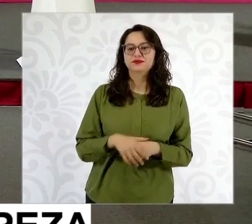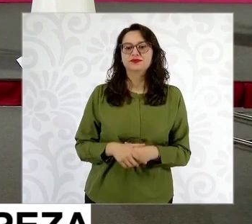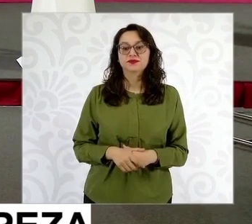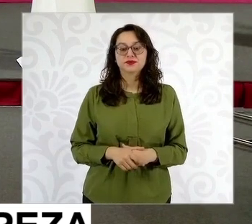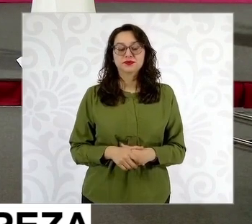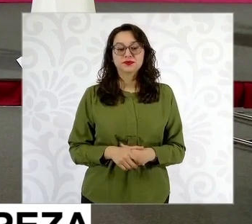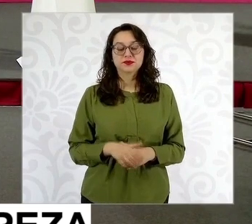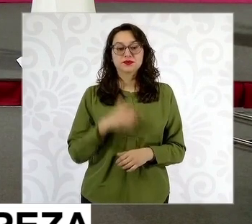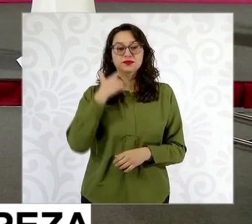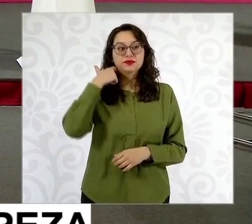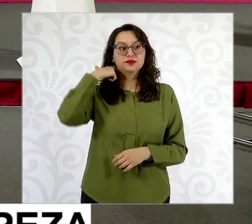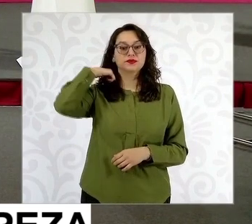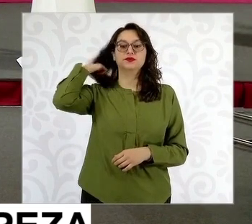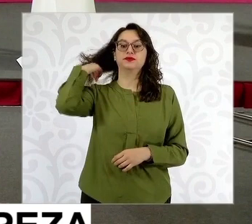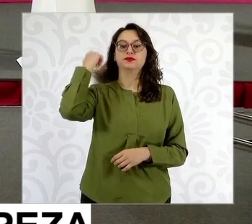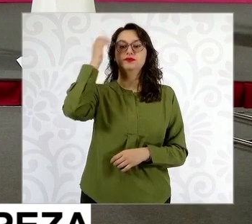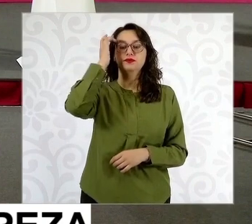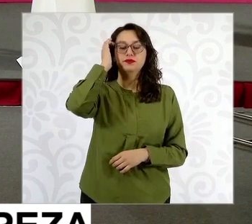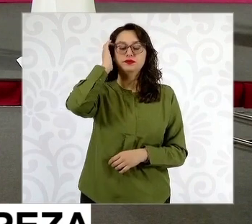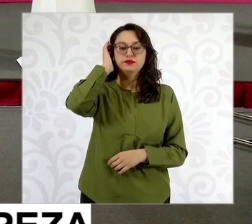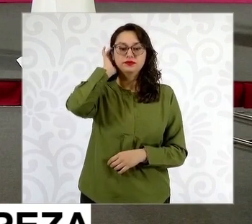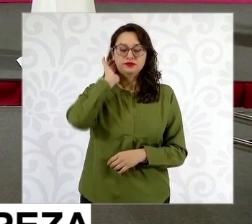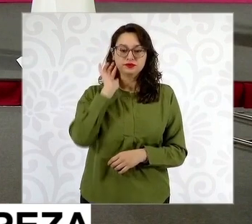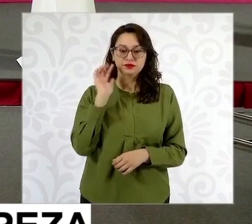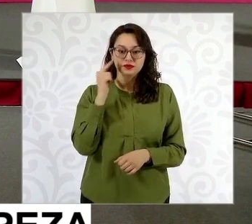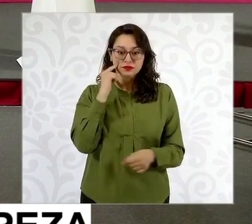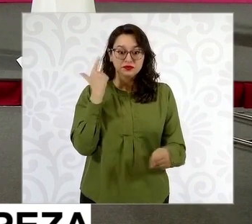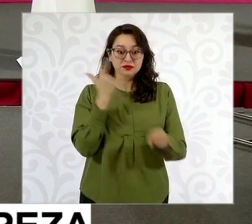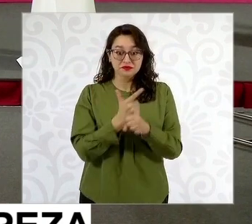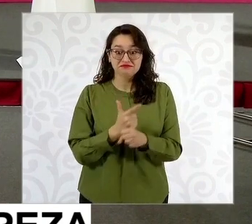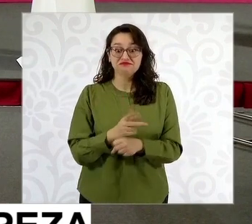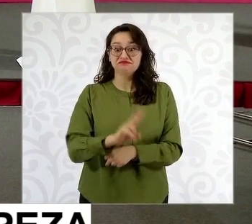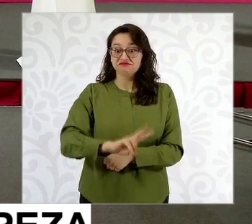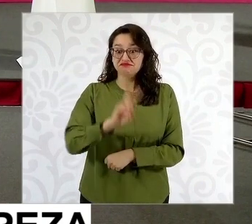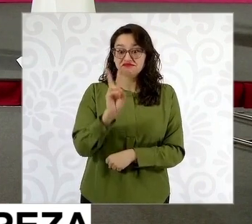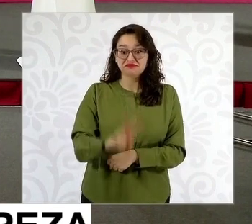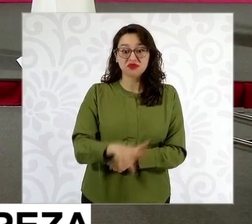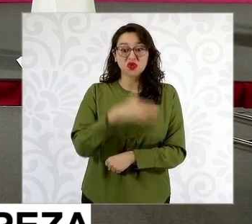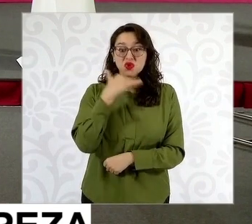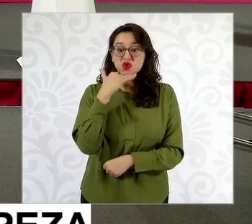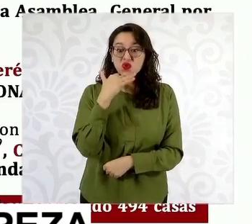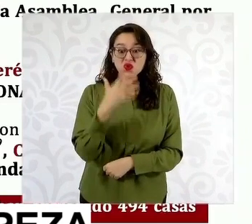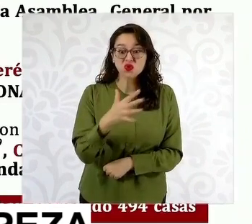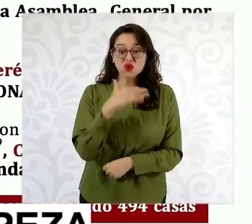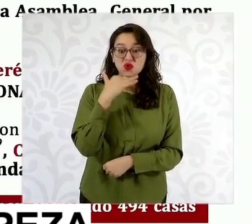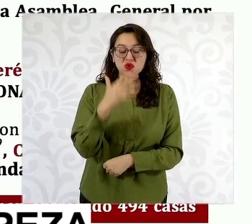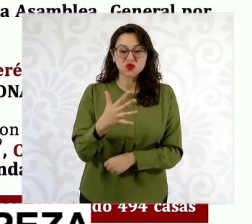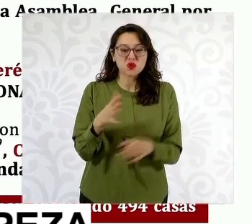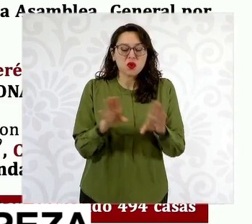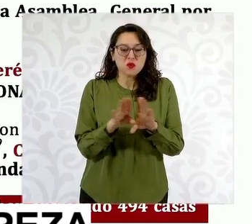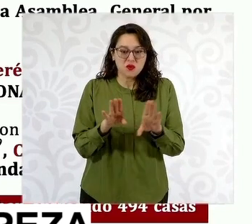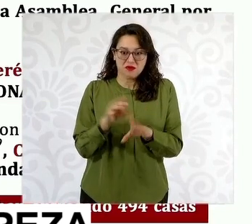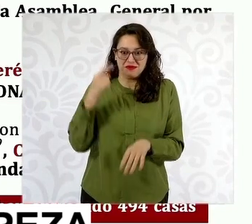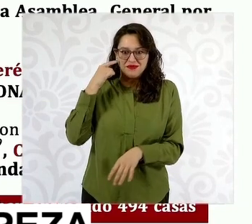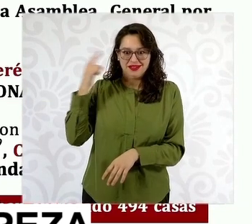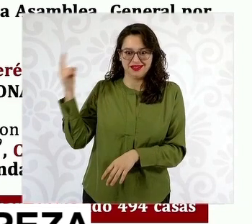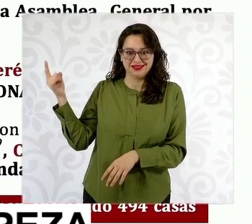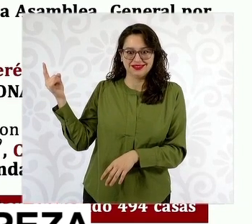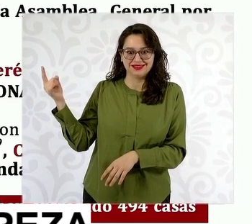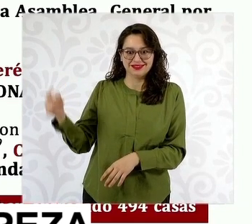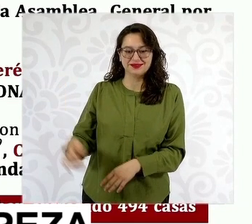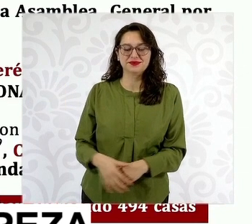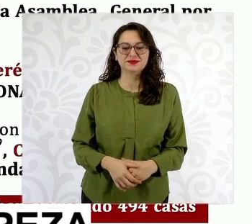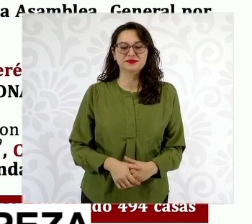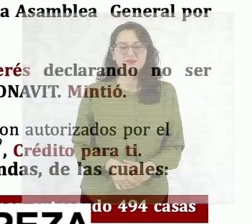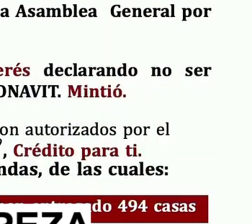Bueno, un ejemplo claro de corrupción de la forma en que opera el crédito a los desarrolladores es